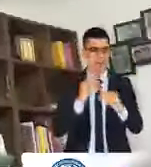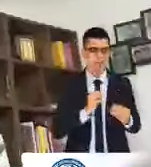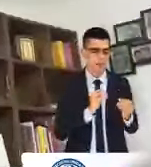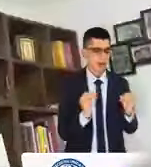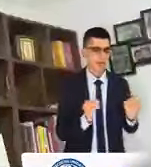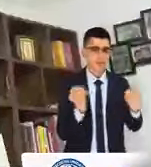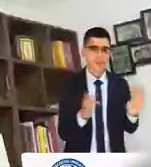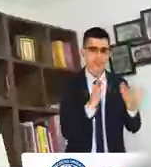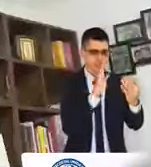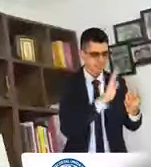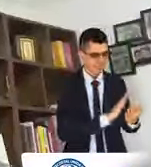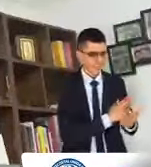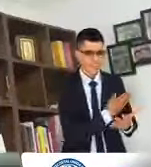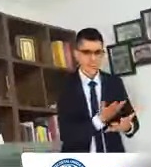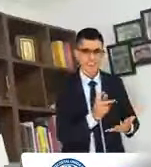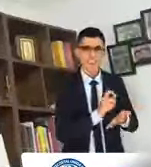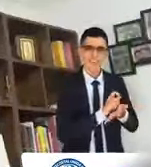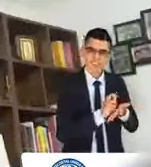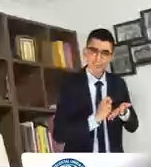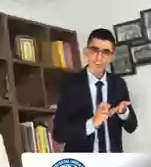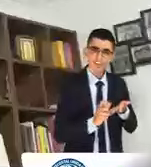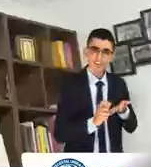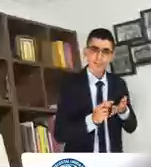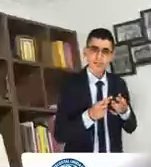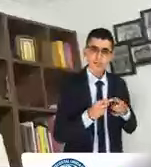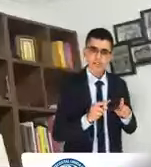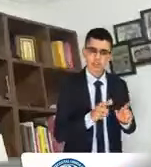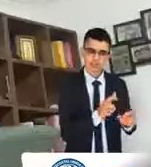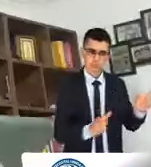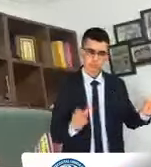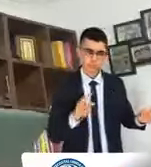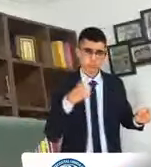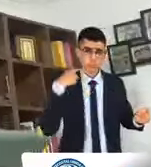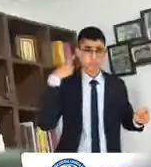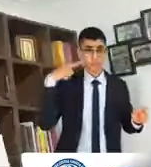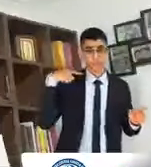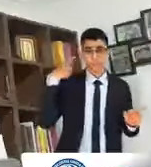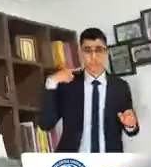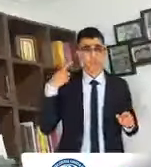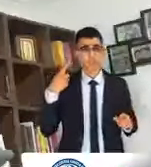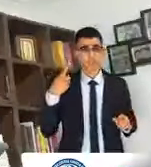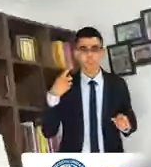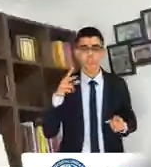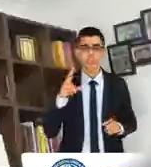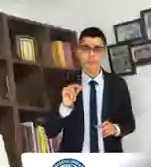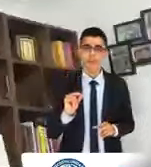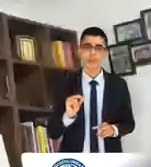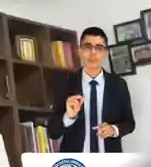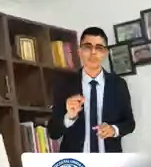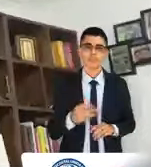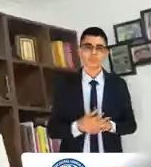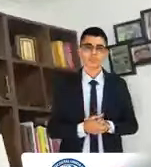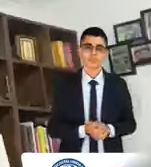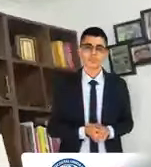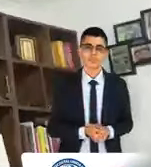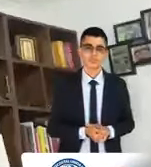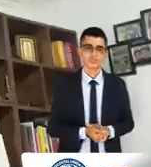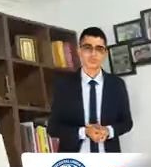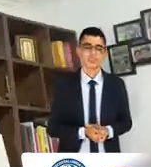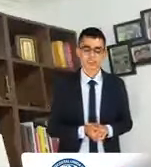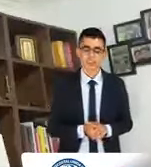canciones. Pero ¿será que el mundo está loco o que hay alguna razón para que eso sea